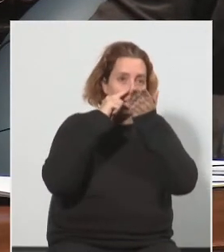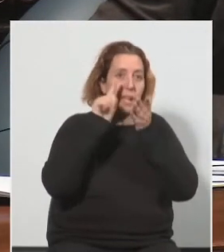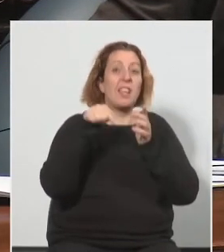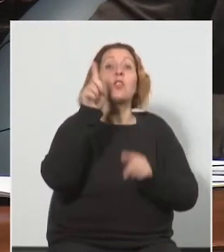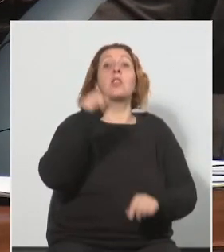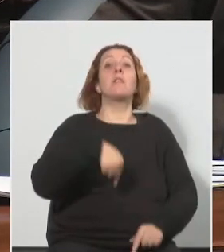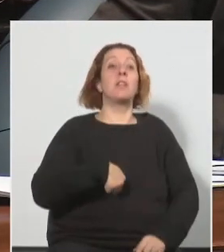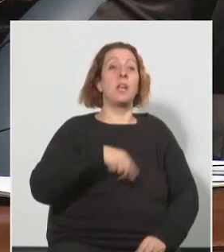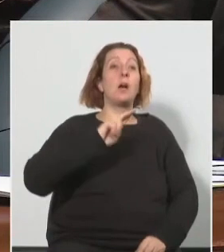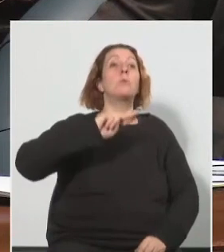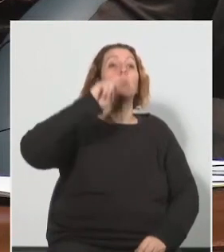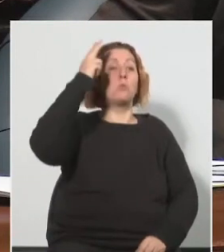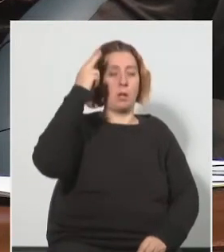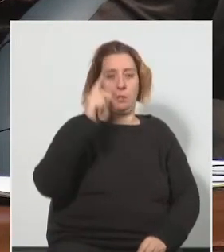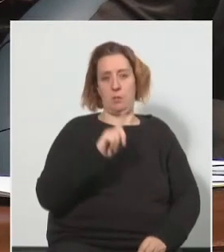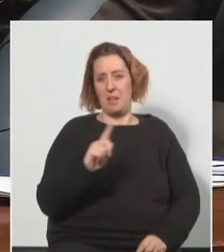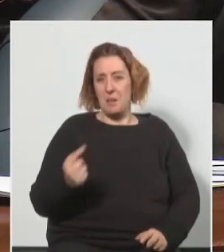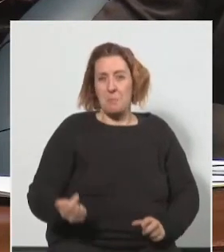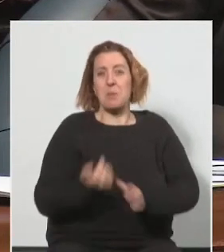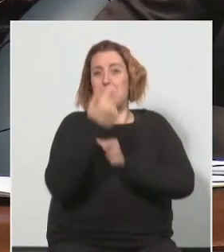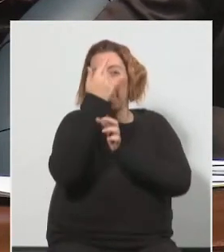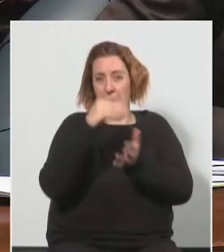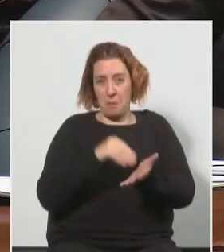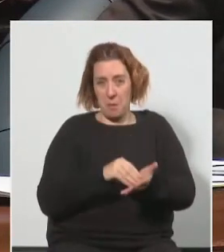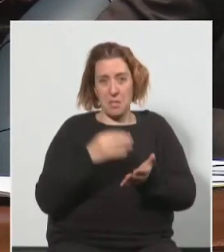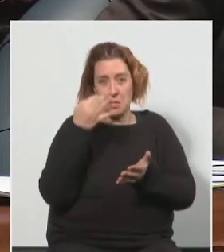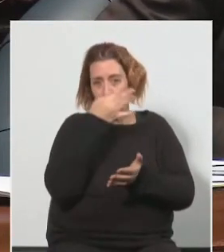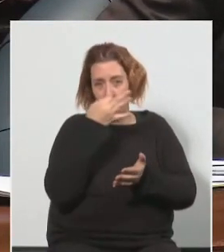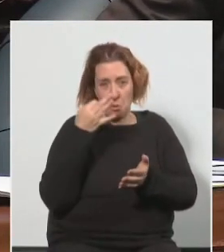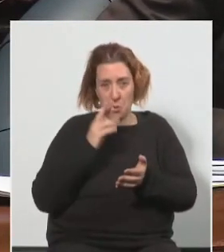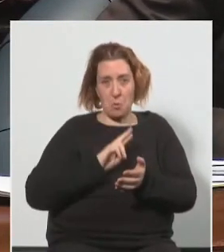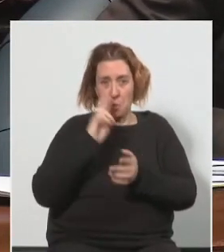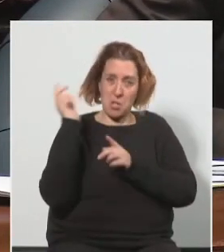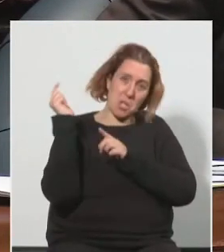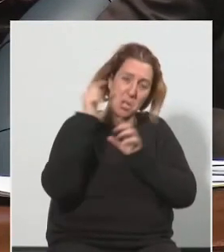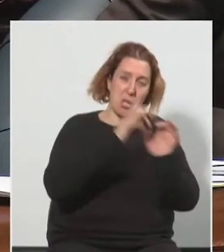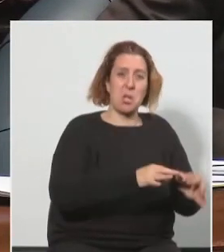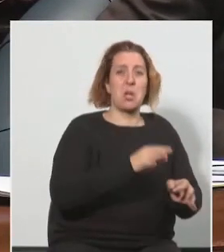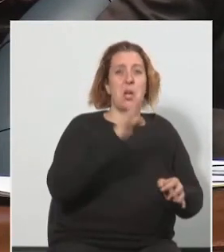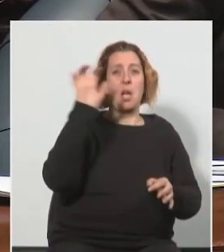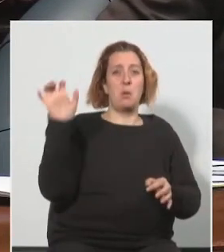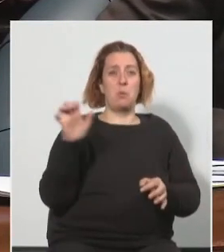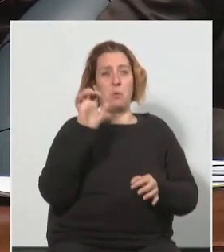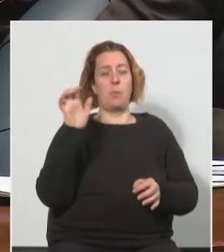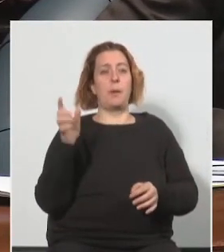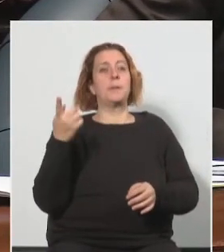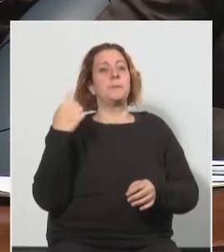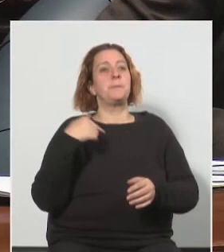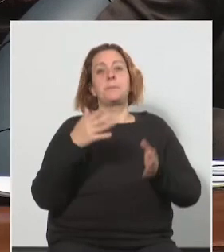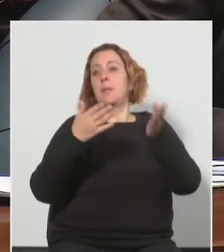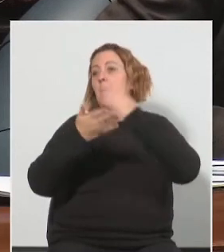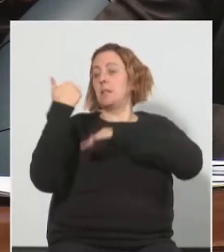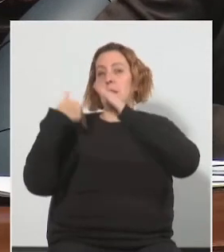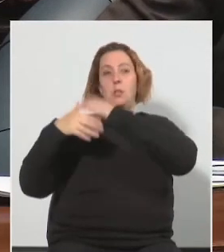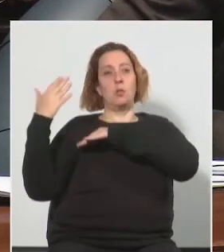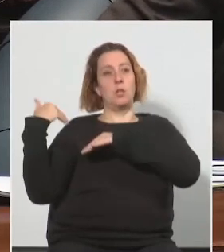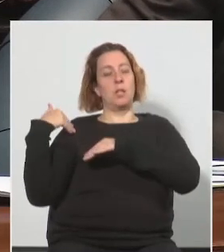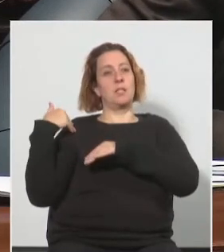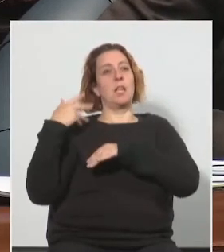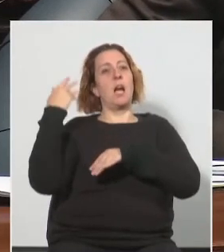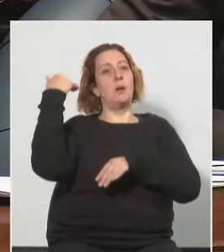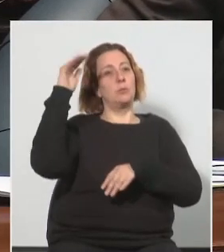No era el primer cargamento de droga uruguaya que llegaba a Europa, pero en los casos anteriores